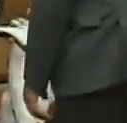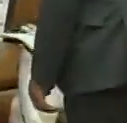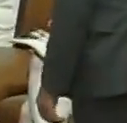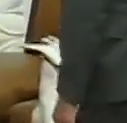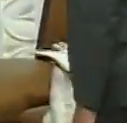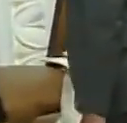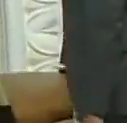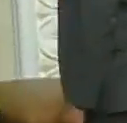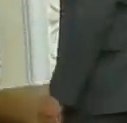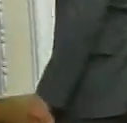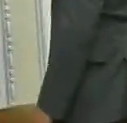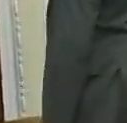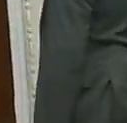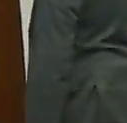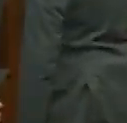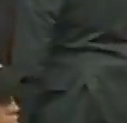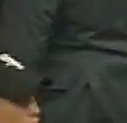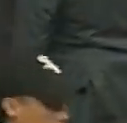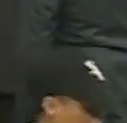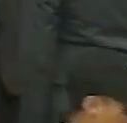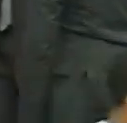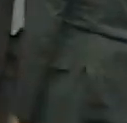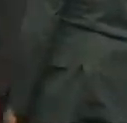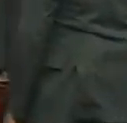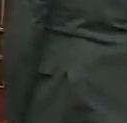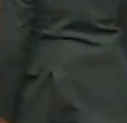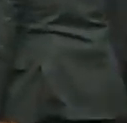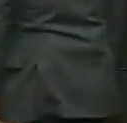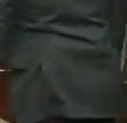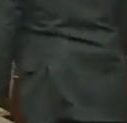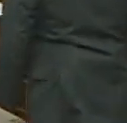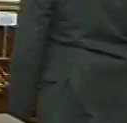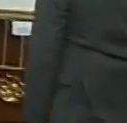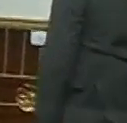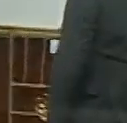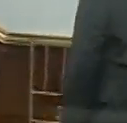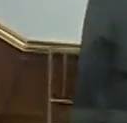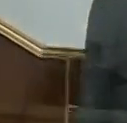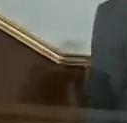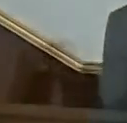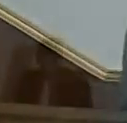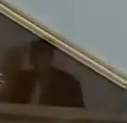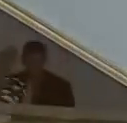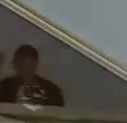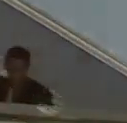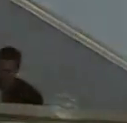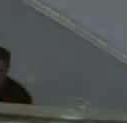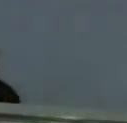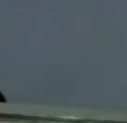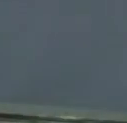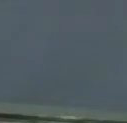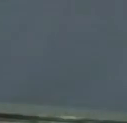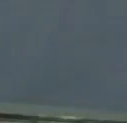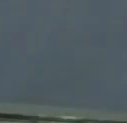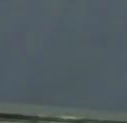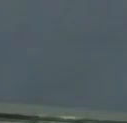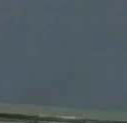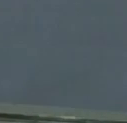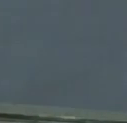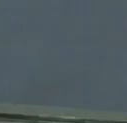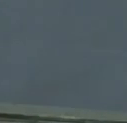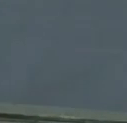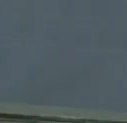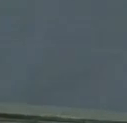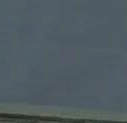pueblo legislador, llegar a la presidenta de este poder plenipotenciario, Delcy Rodríguez, quien ya hace